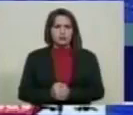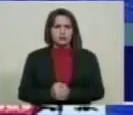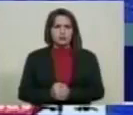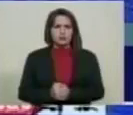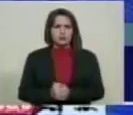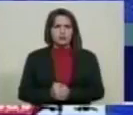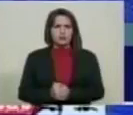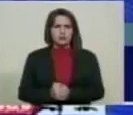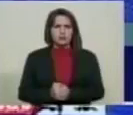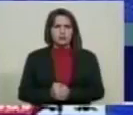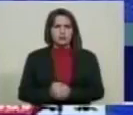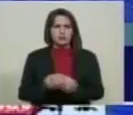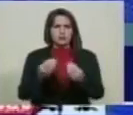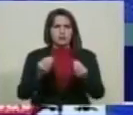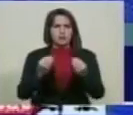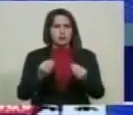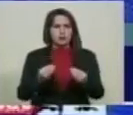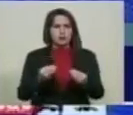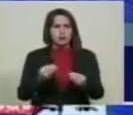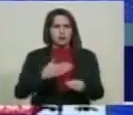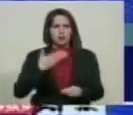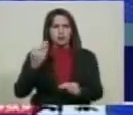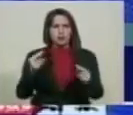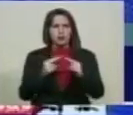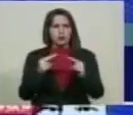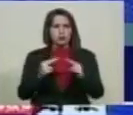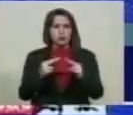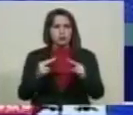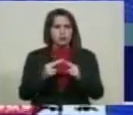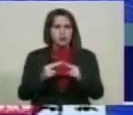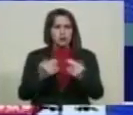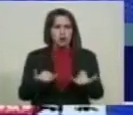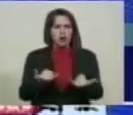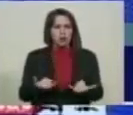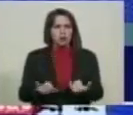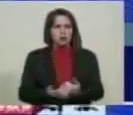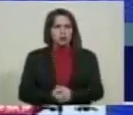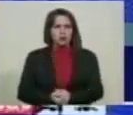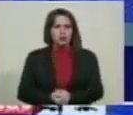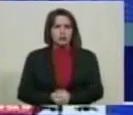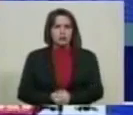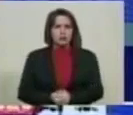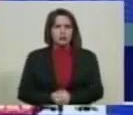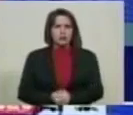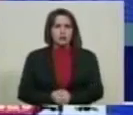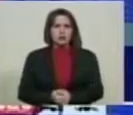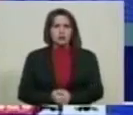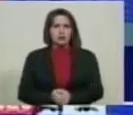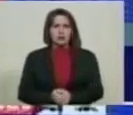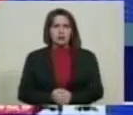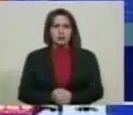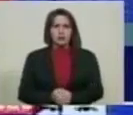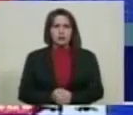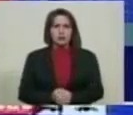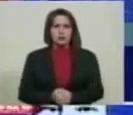Tenemos una trayectoria y se nos puede conocer por esa trayectoria. Una trayectoria antes y